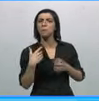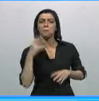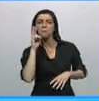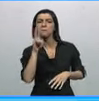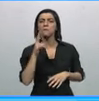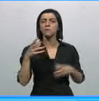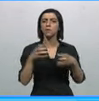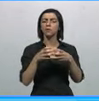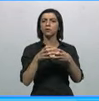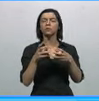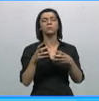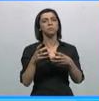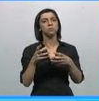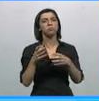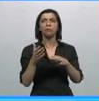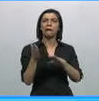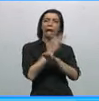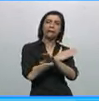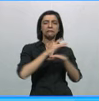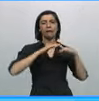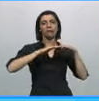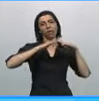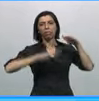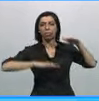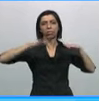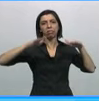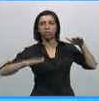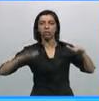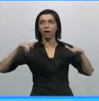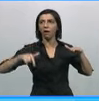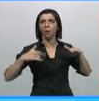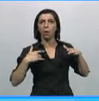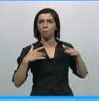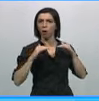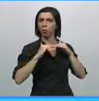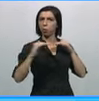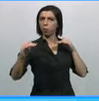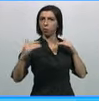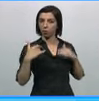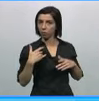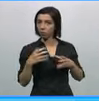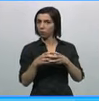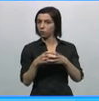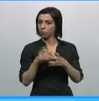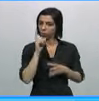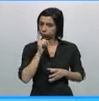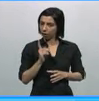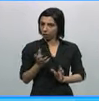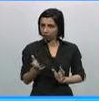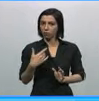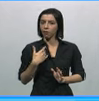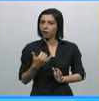equipo que no tenía mucha regularidad a pasar a ser un equipo peligroso, regular y